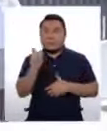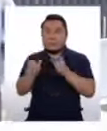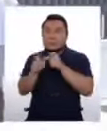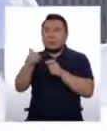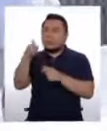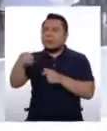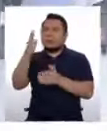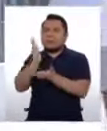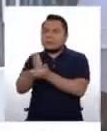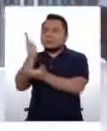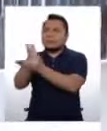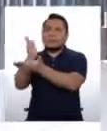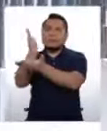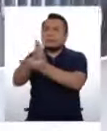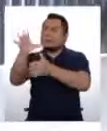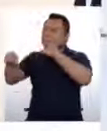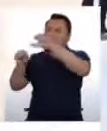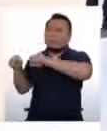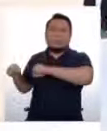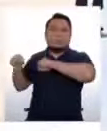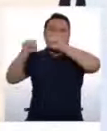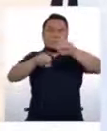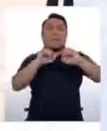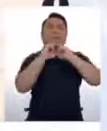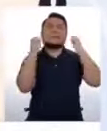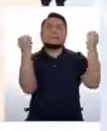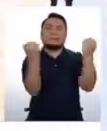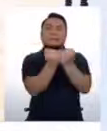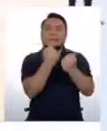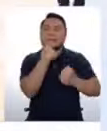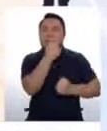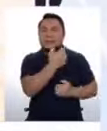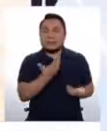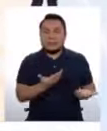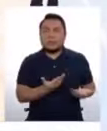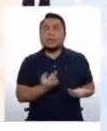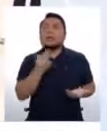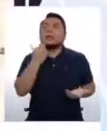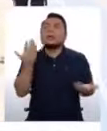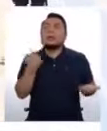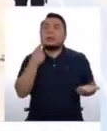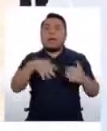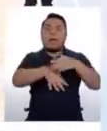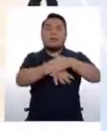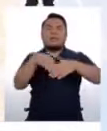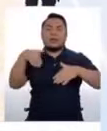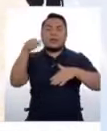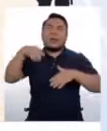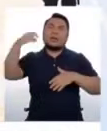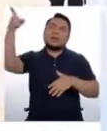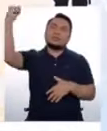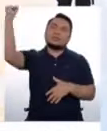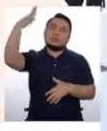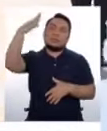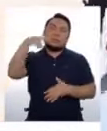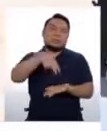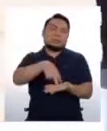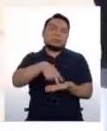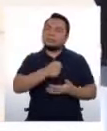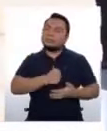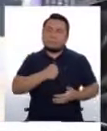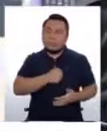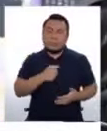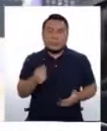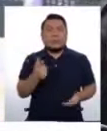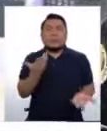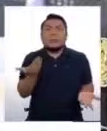llevados a la explanada sur del Estadio Nacional y tuvieron que soportar varias horas bajo el inclemente sol por no cumplir con su deber